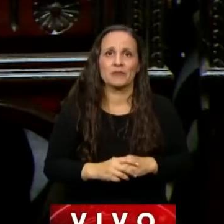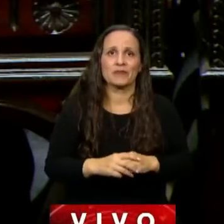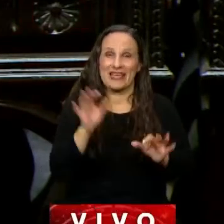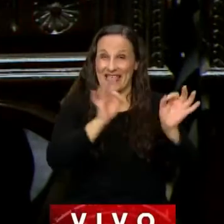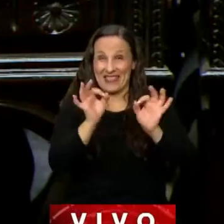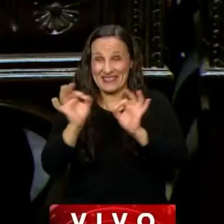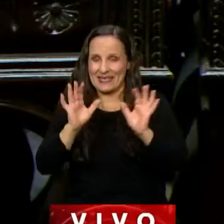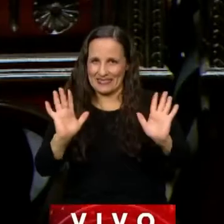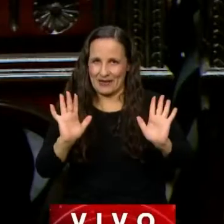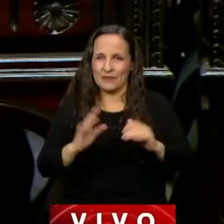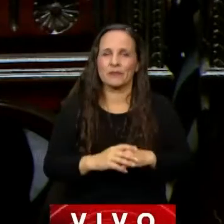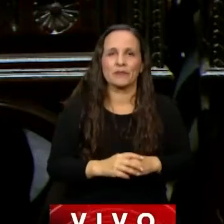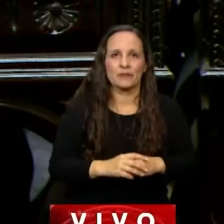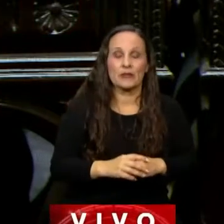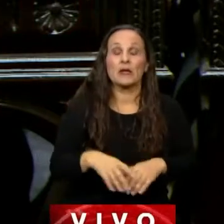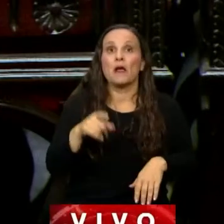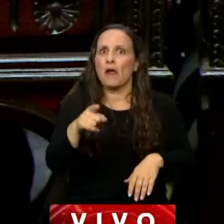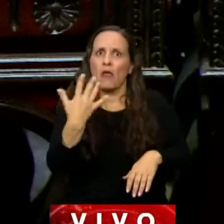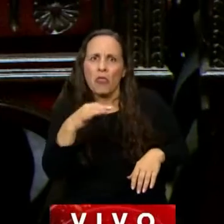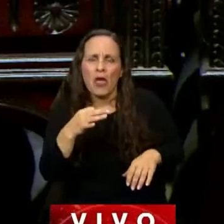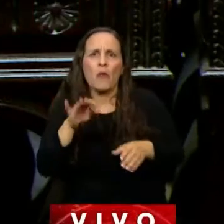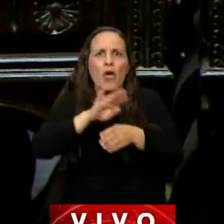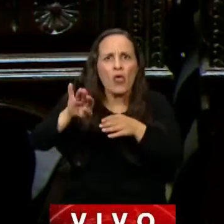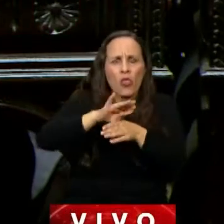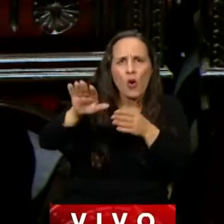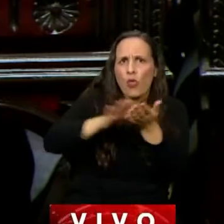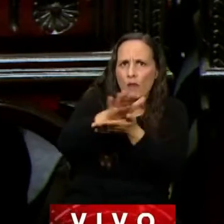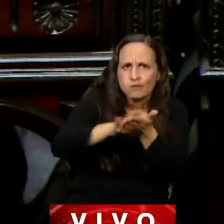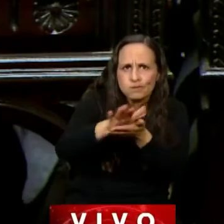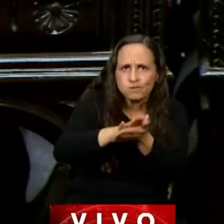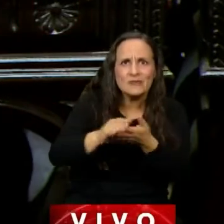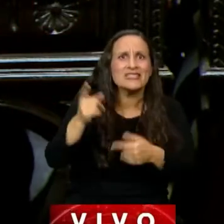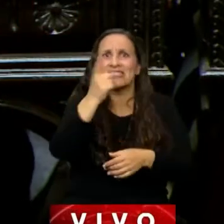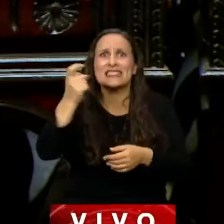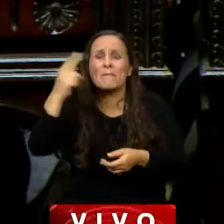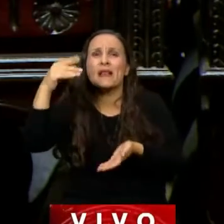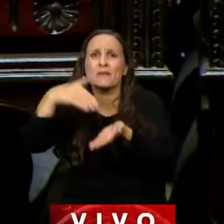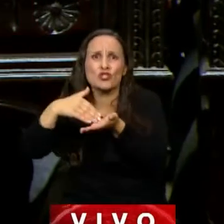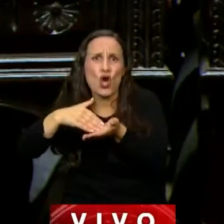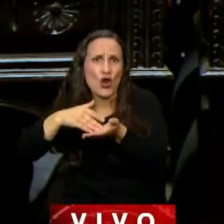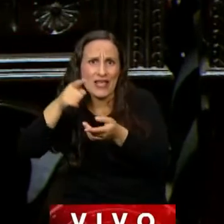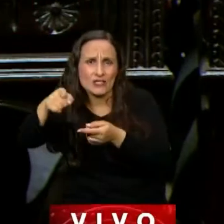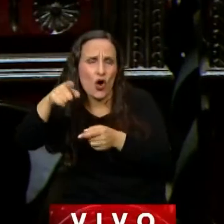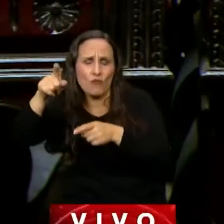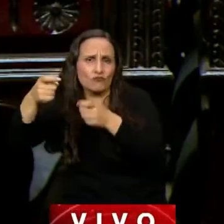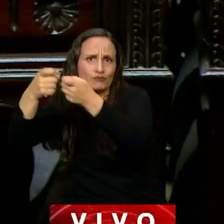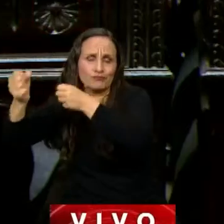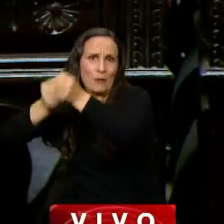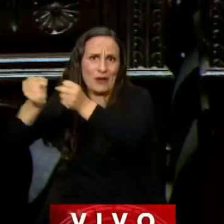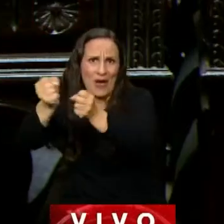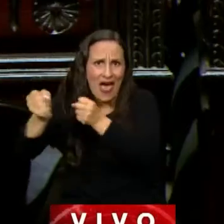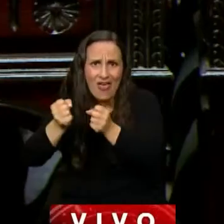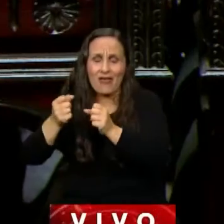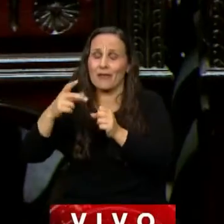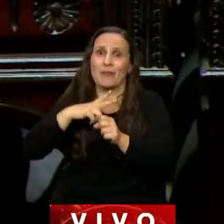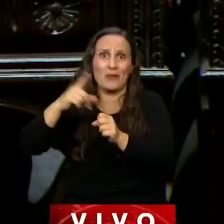respecto. Hubo que enfrentar una renegociación de deuda por 100.000 millones con privados, que a mi entender,